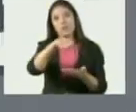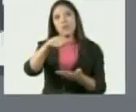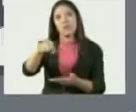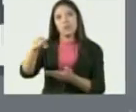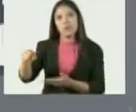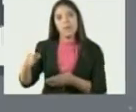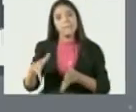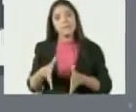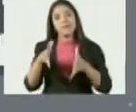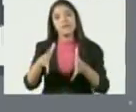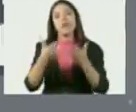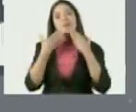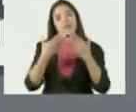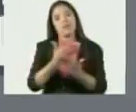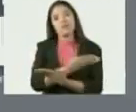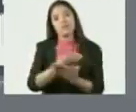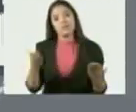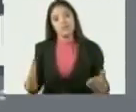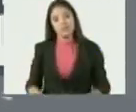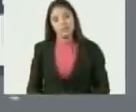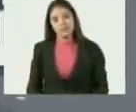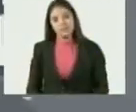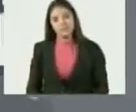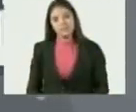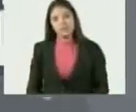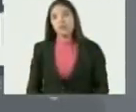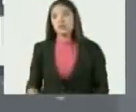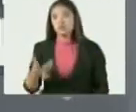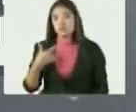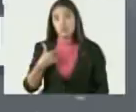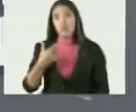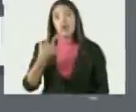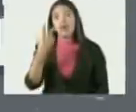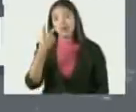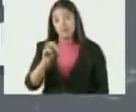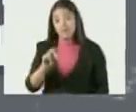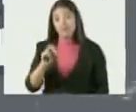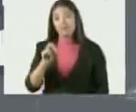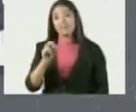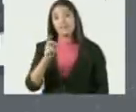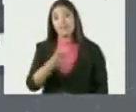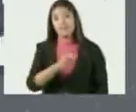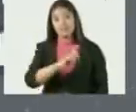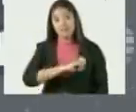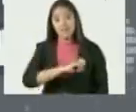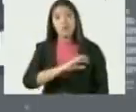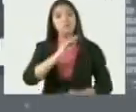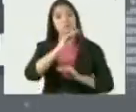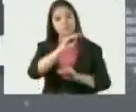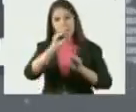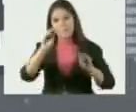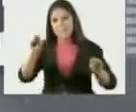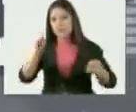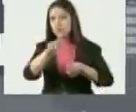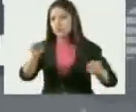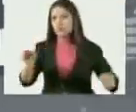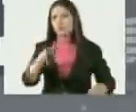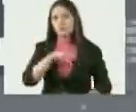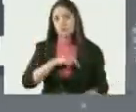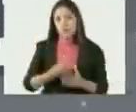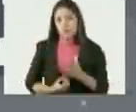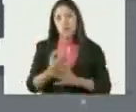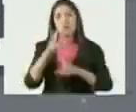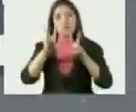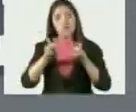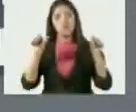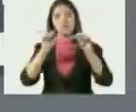mi regalo de gracias. Cuando yo llamé el 20 de enero a inscribirnos en el carnet de la patria y a construir un nuevo